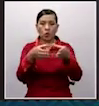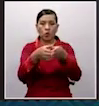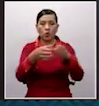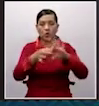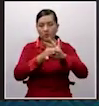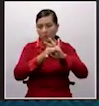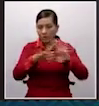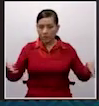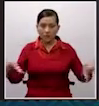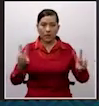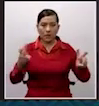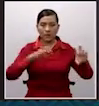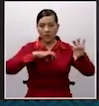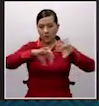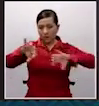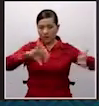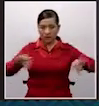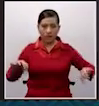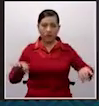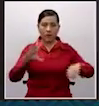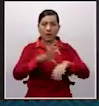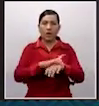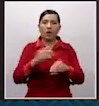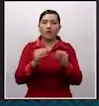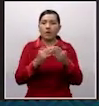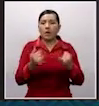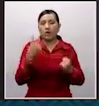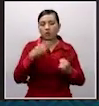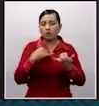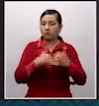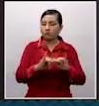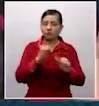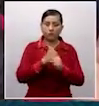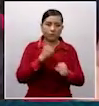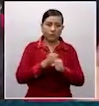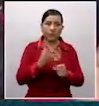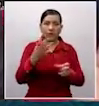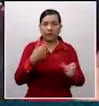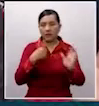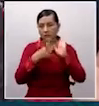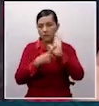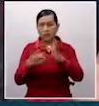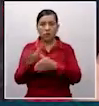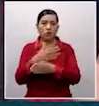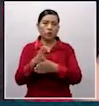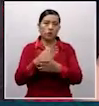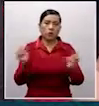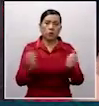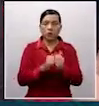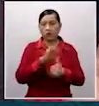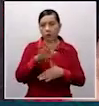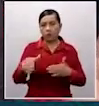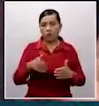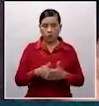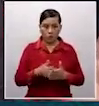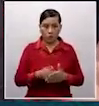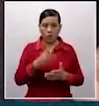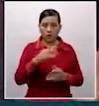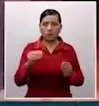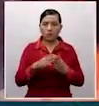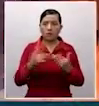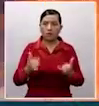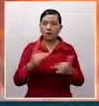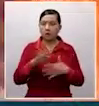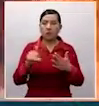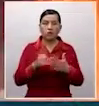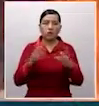otros, por lo que esperamos que se puedan compartir con ustedes nuestros resultados. Se recordó que esta reunión anual se plantea como un espacio